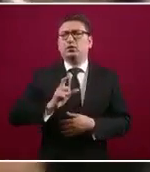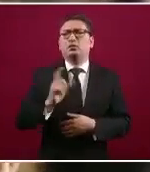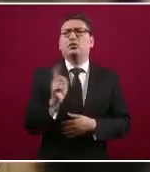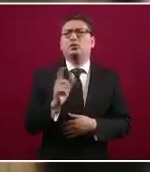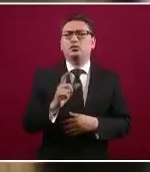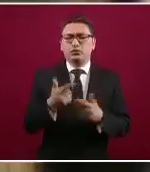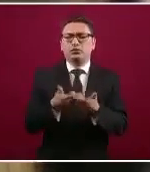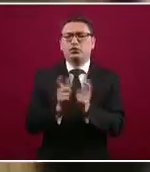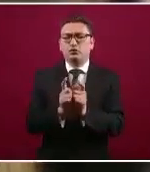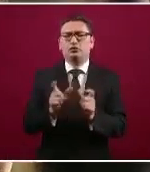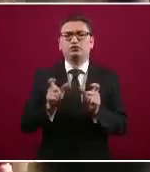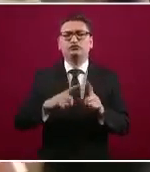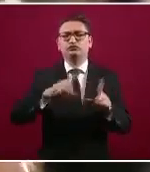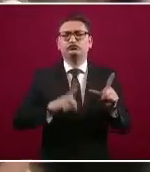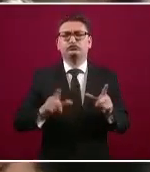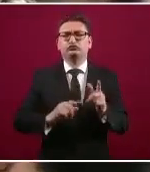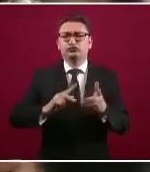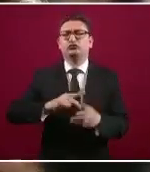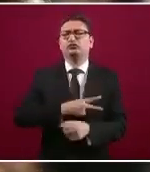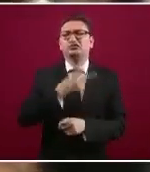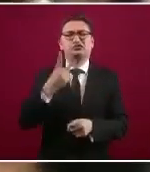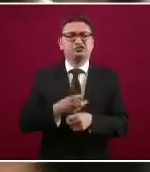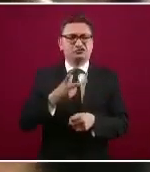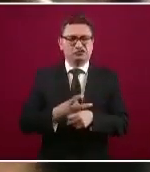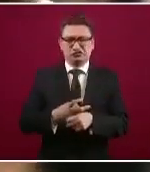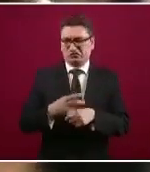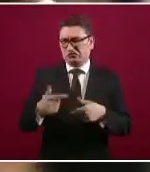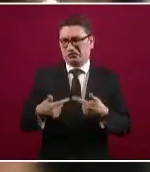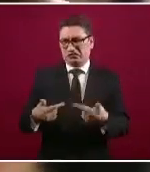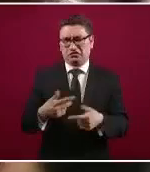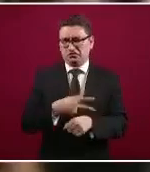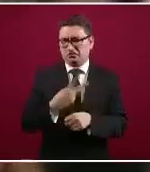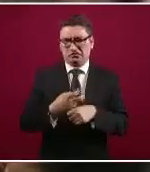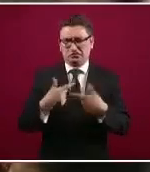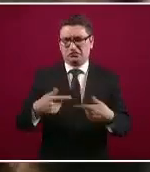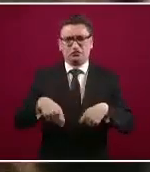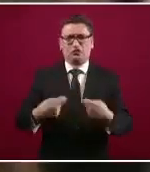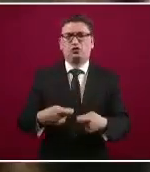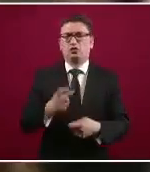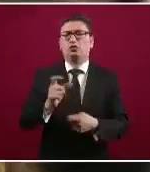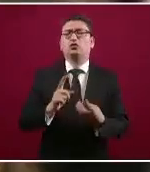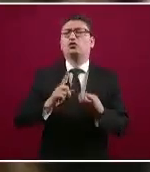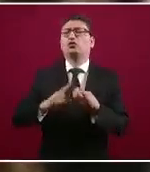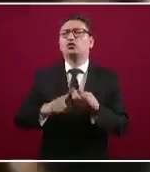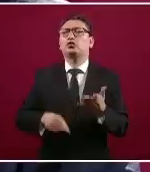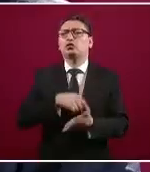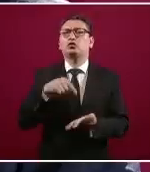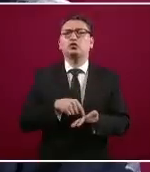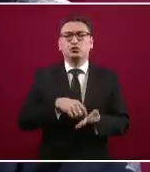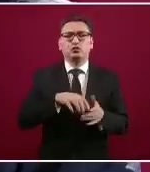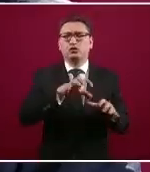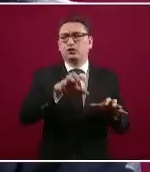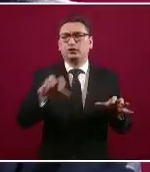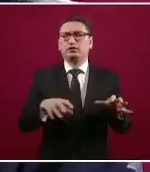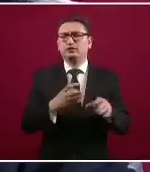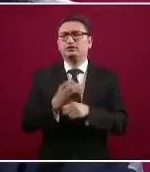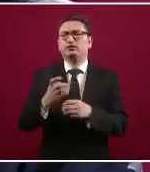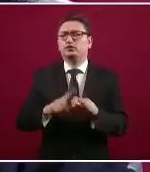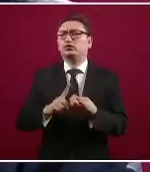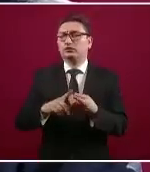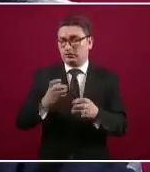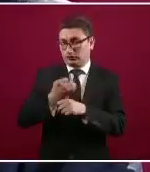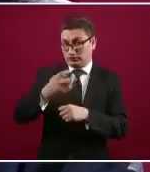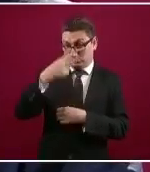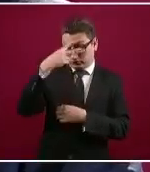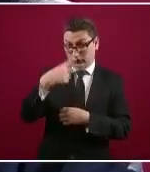digamos, desplegados ya la segunda, digamos, generación? ¿En qué entidades? En este caso, por ejemplo, en el Estado de